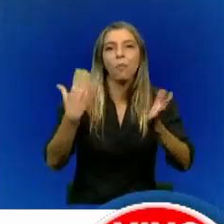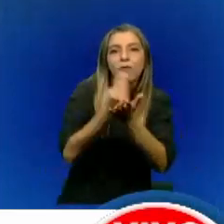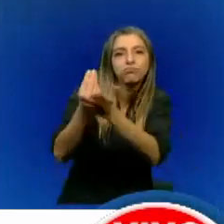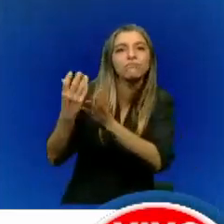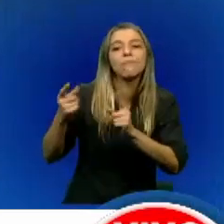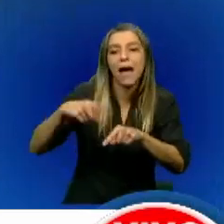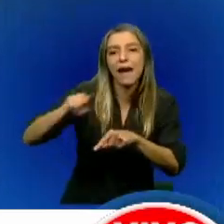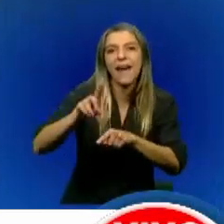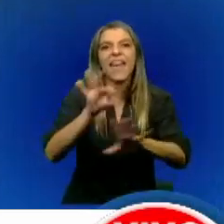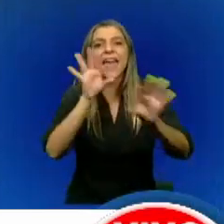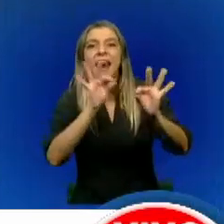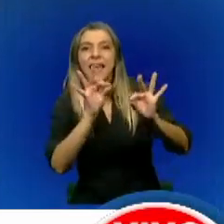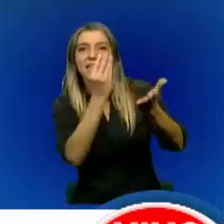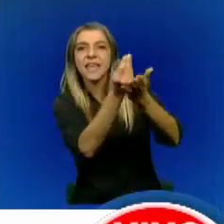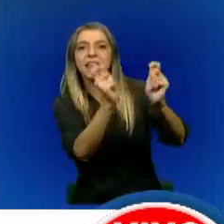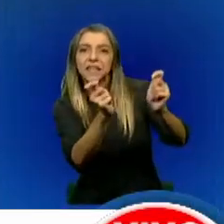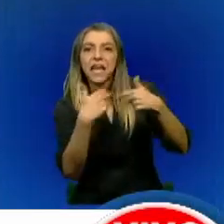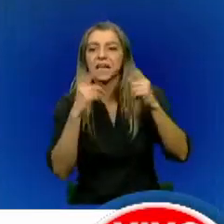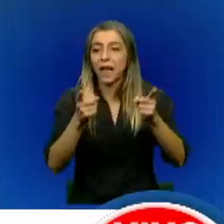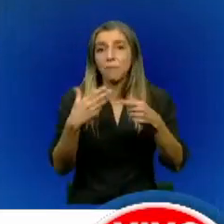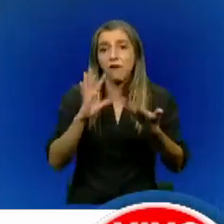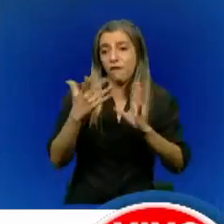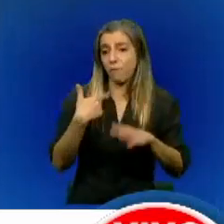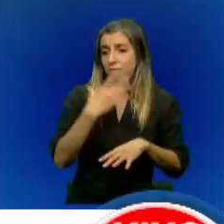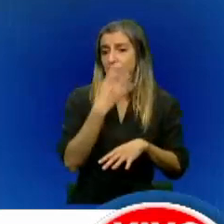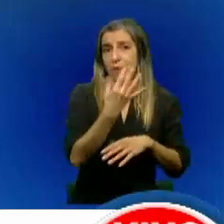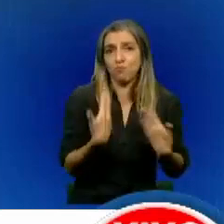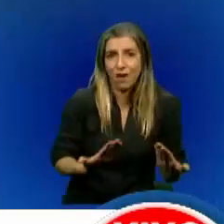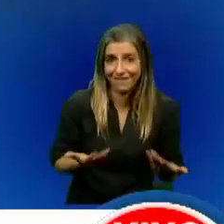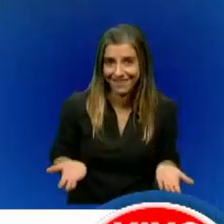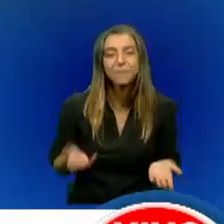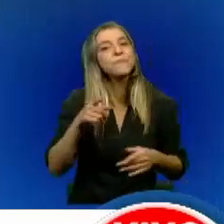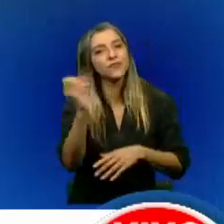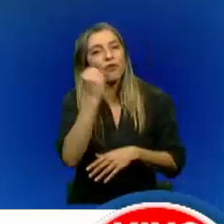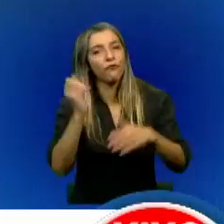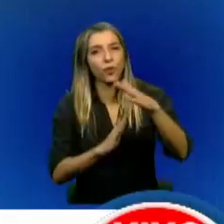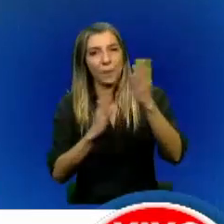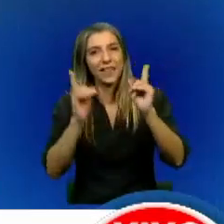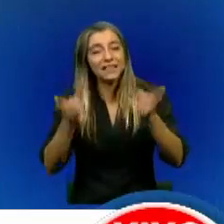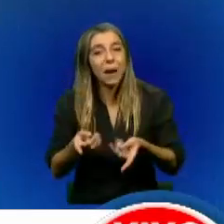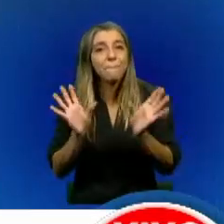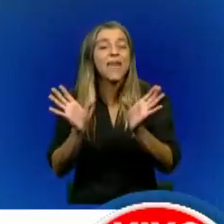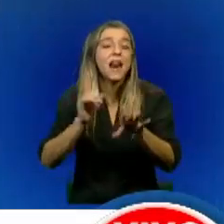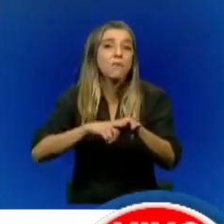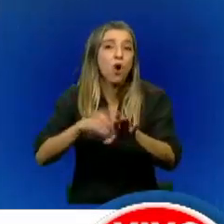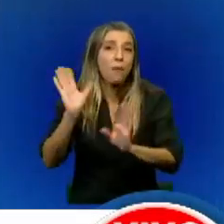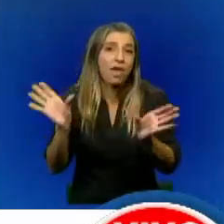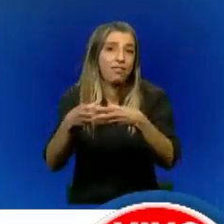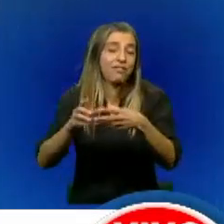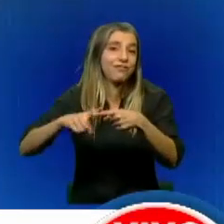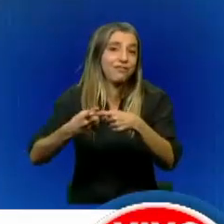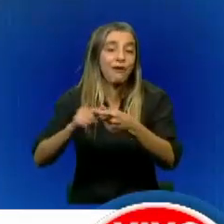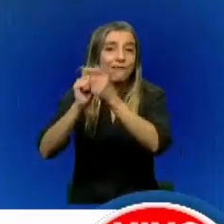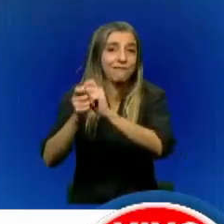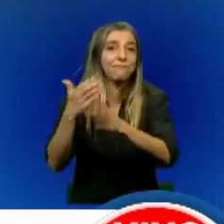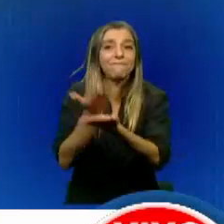de ser elegidos. Y sin dudas, tengo que decir, en el gobierno de Cambiemos, la ley de paridad en las listas, por